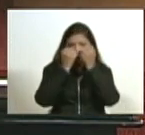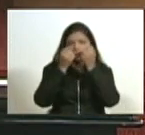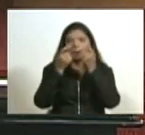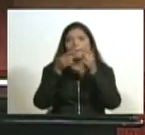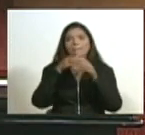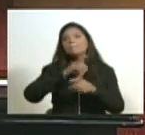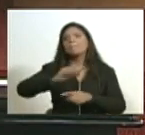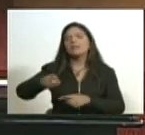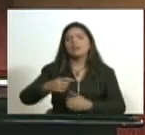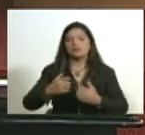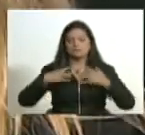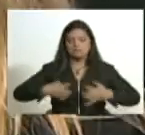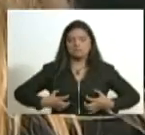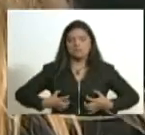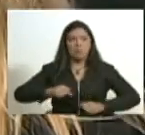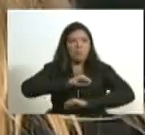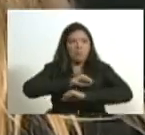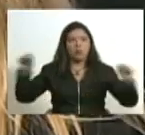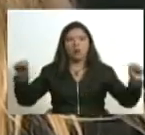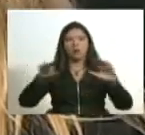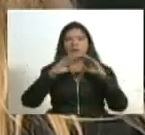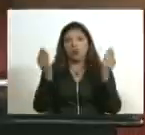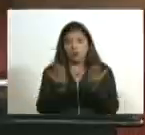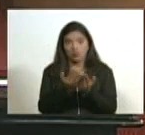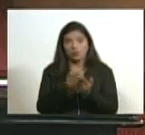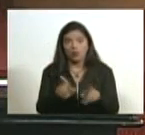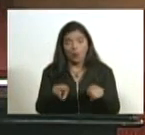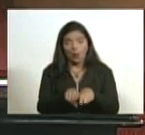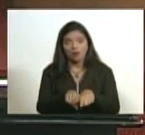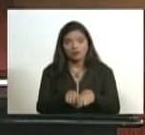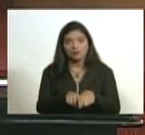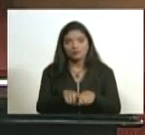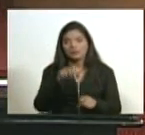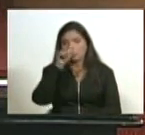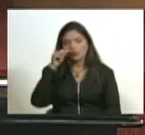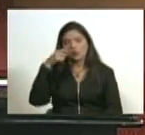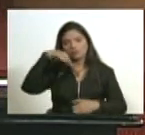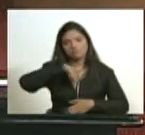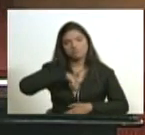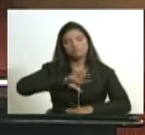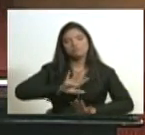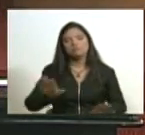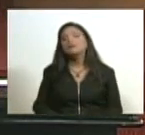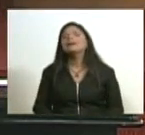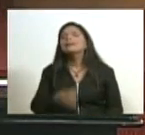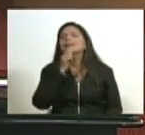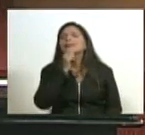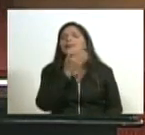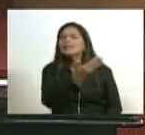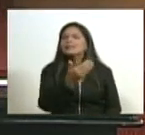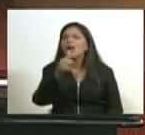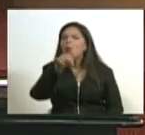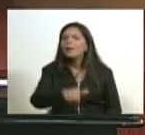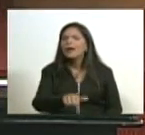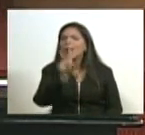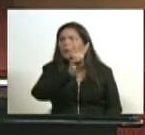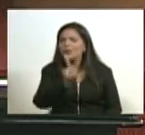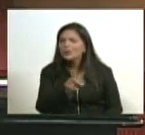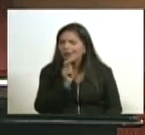explotarse en el mundo. Cactagón. ¿Y quién trajo esa droga Cactagón a